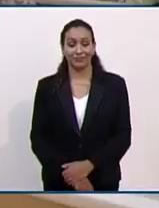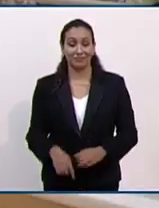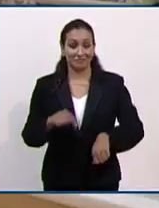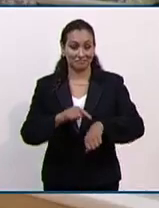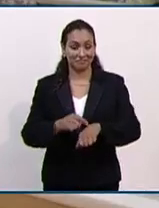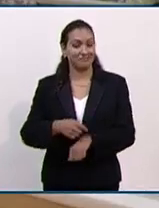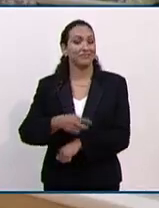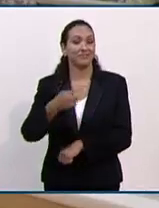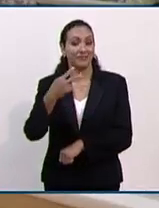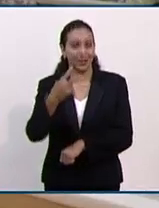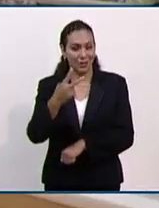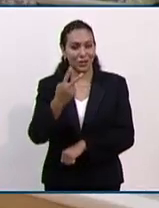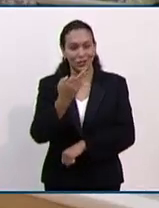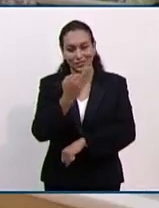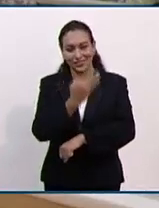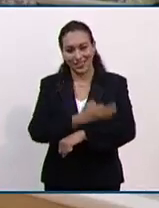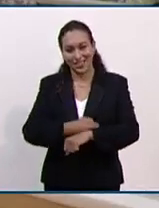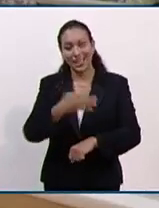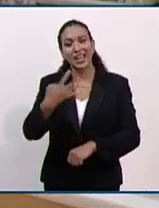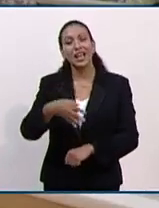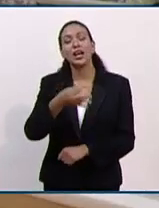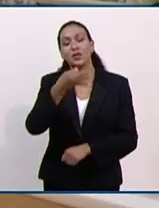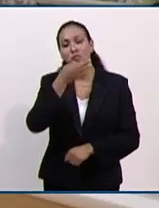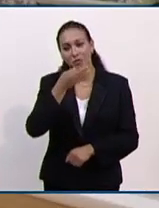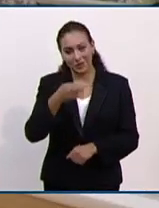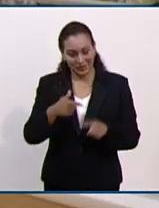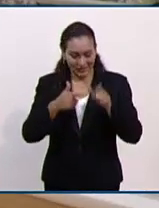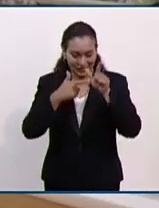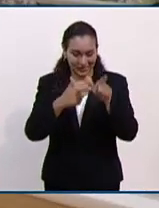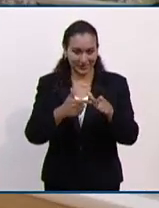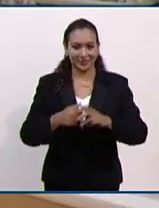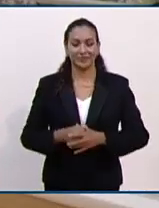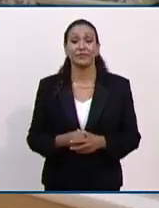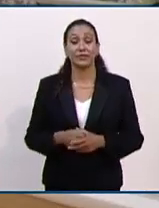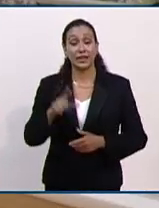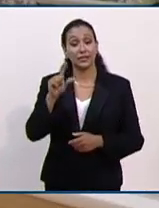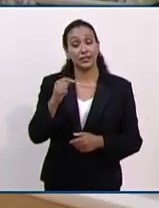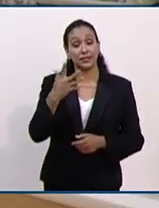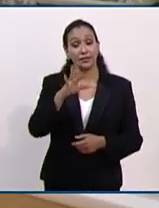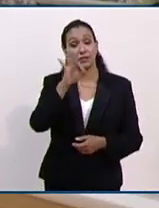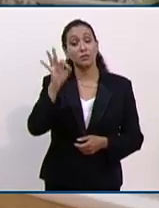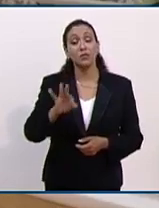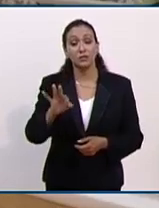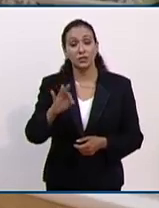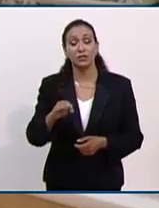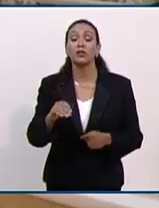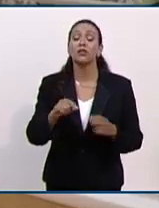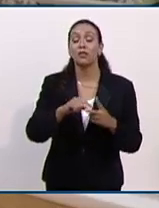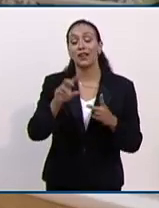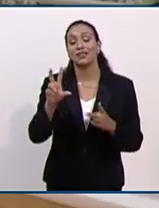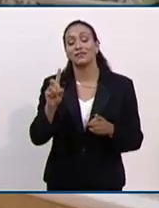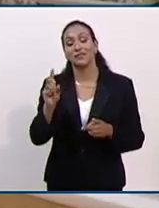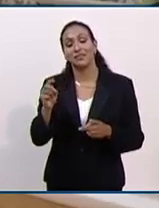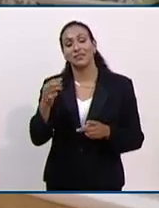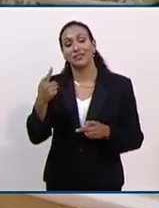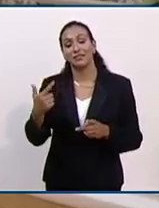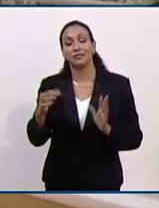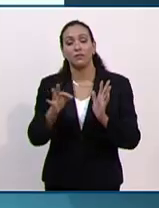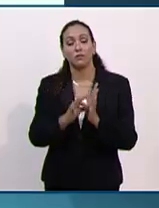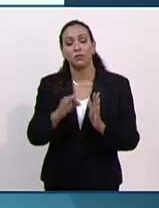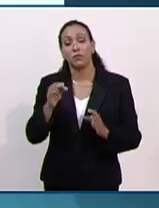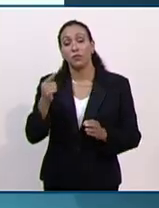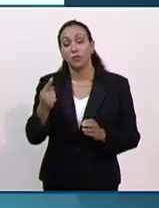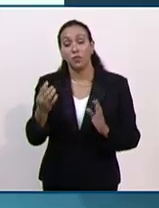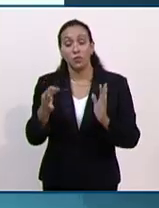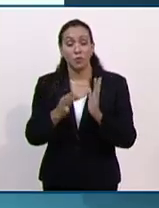Horas con 11 minutos, gracias por continuar con nosotros. El 75% de las 31.7 millones de personas